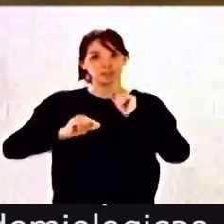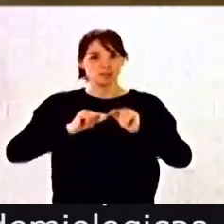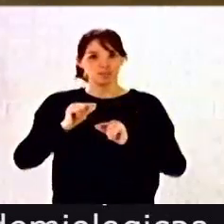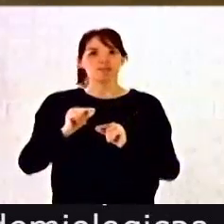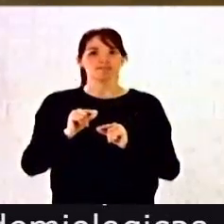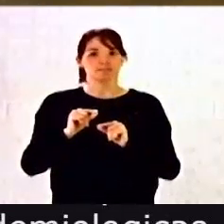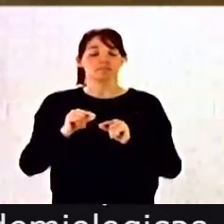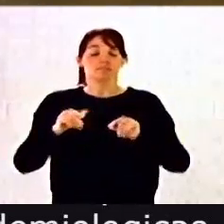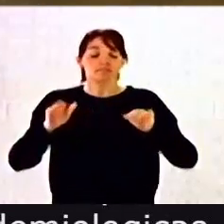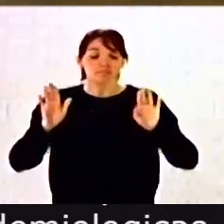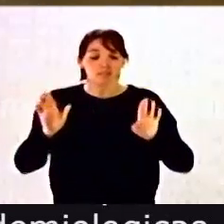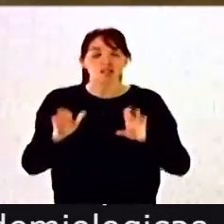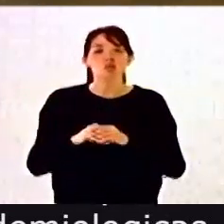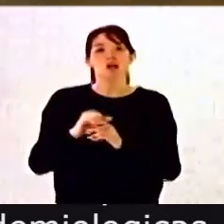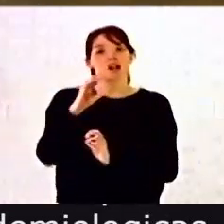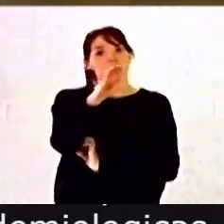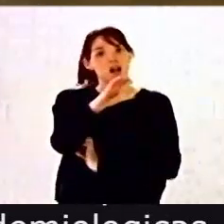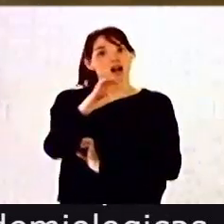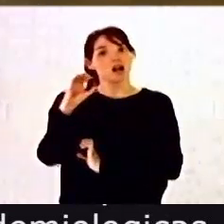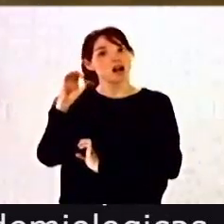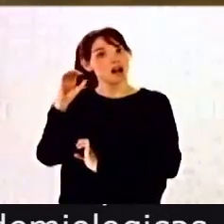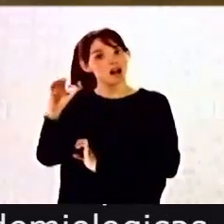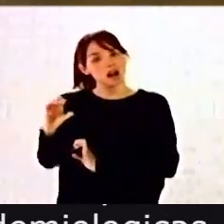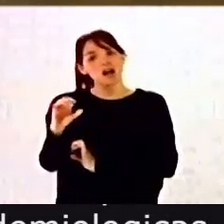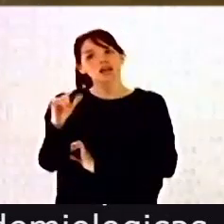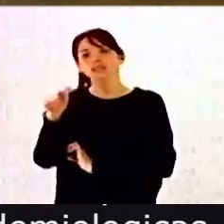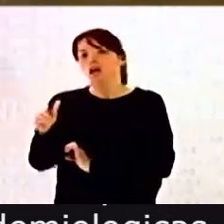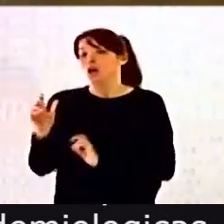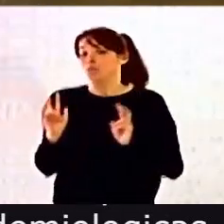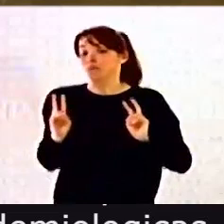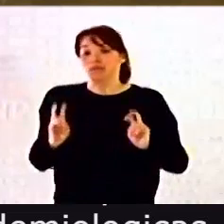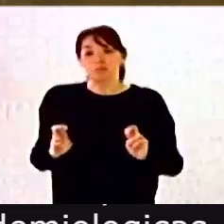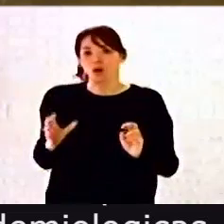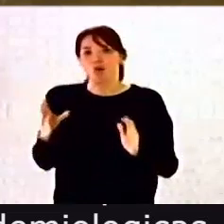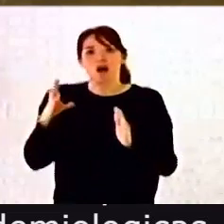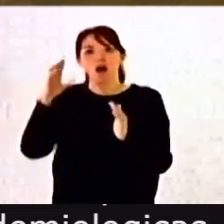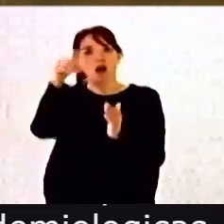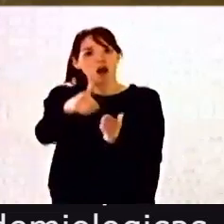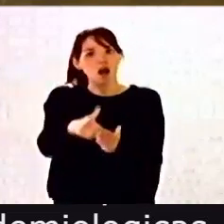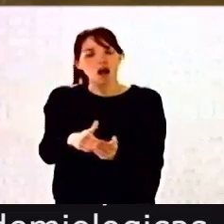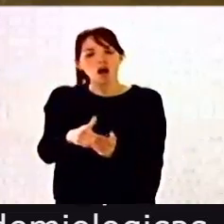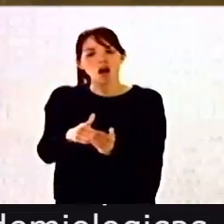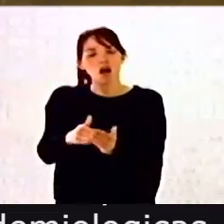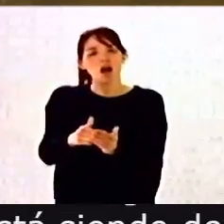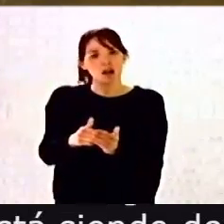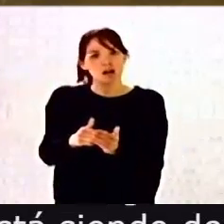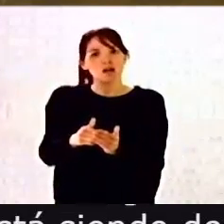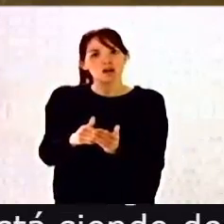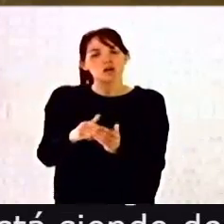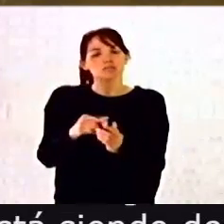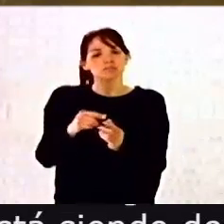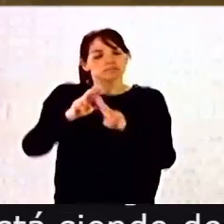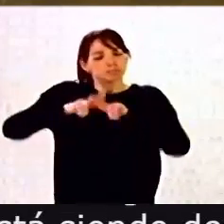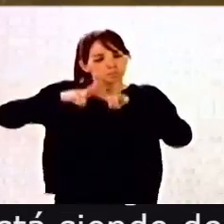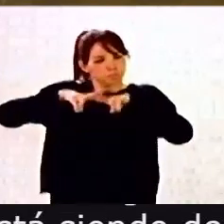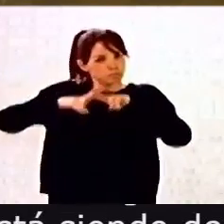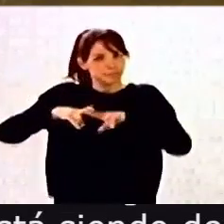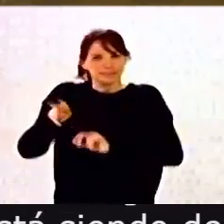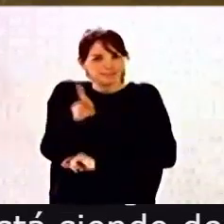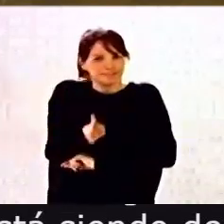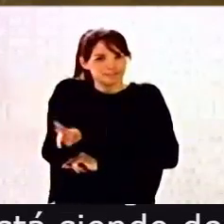No obstante, Cáceres está siendo desde el principio y está zonificándose y sectorizándose constantemente